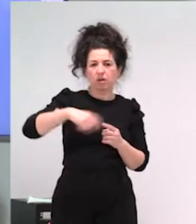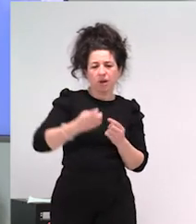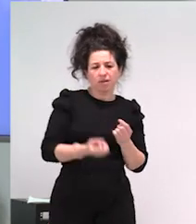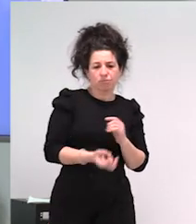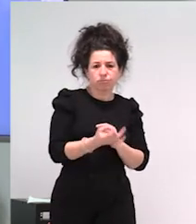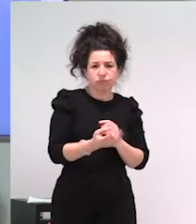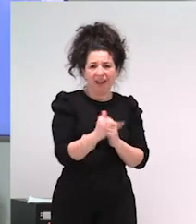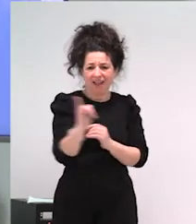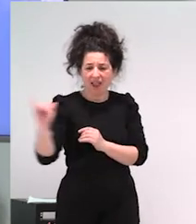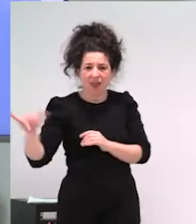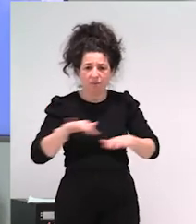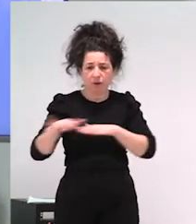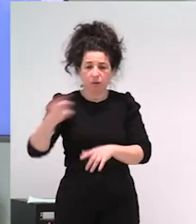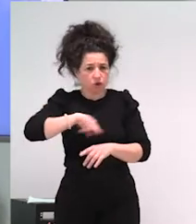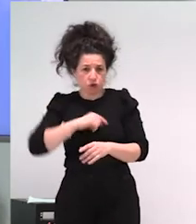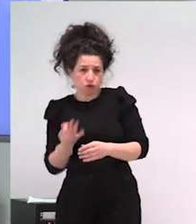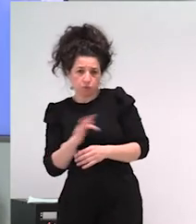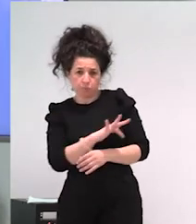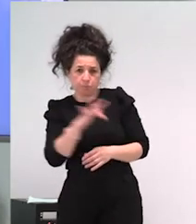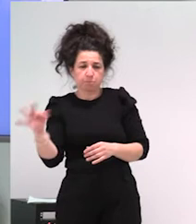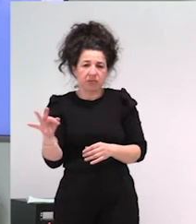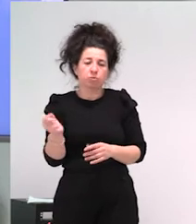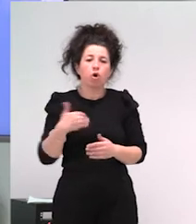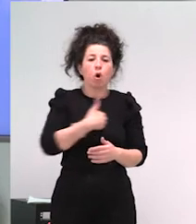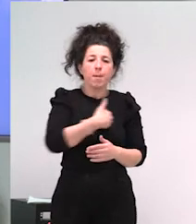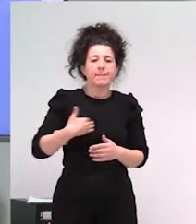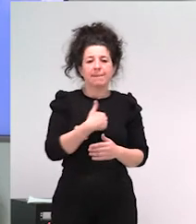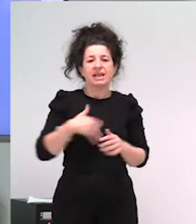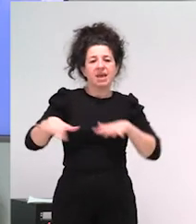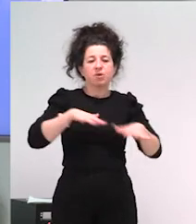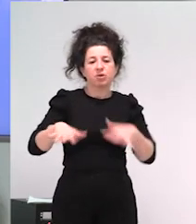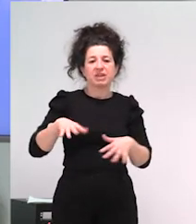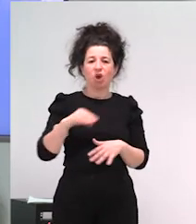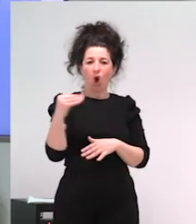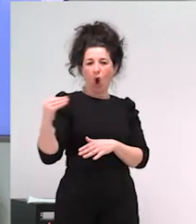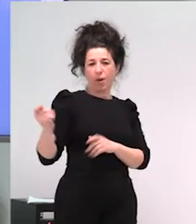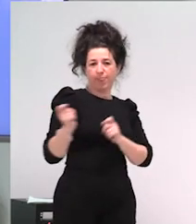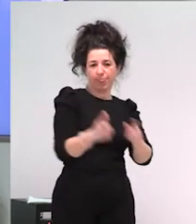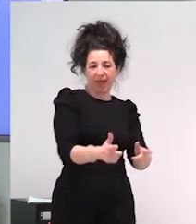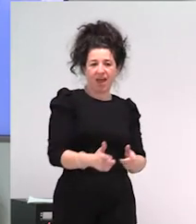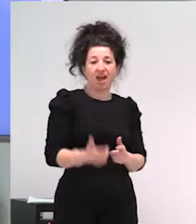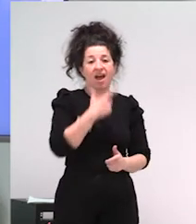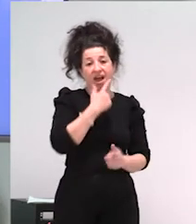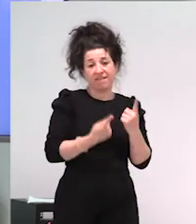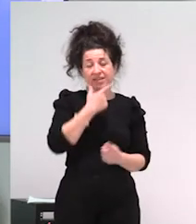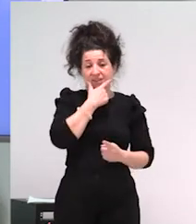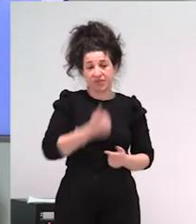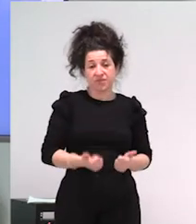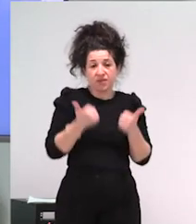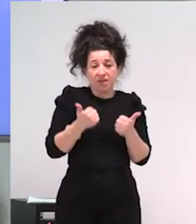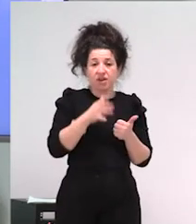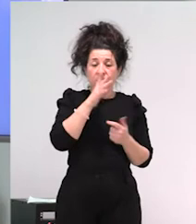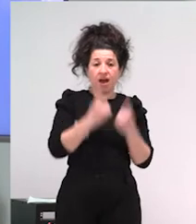un actor más y tenemos este papel de rejuvenecer el movimiento, que no viene mal, siendo que muchas veces parece que nos